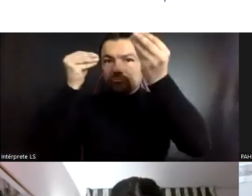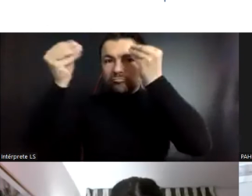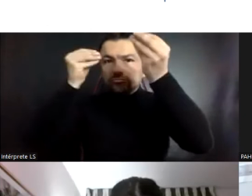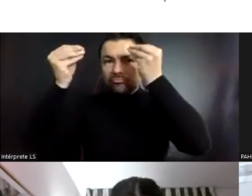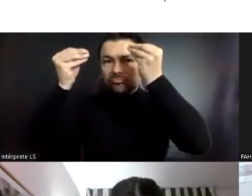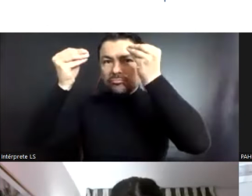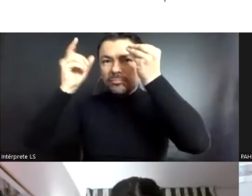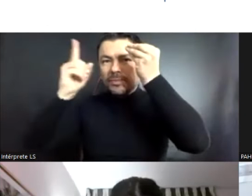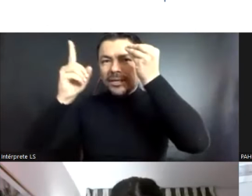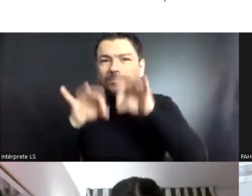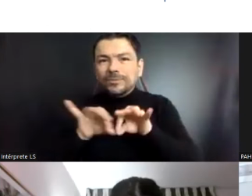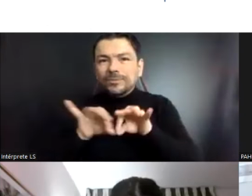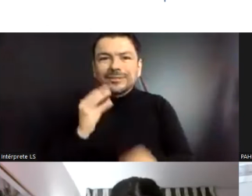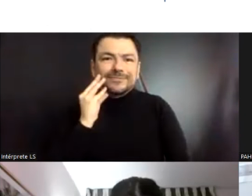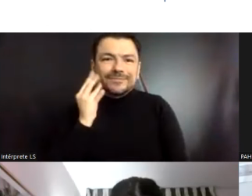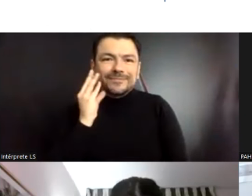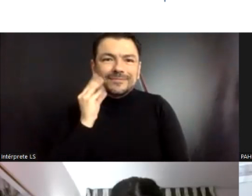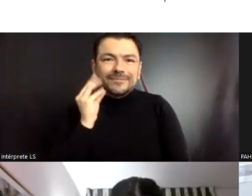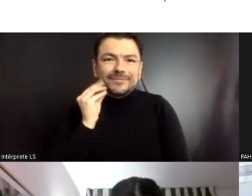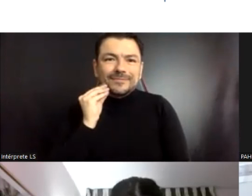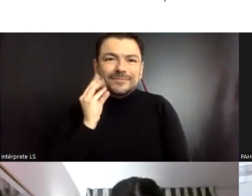desde lo institucional hasta lo individual.